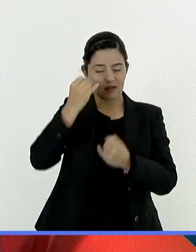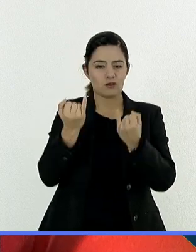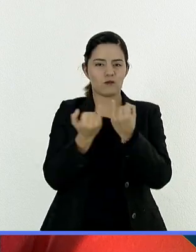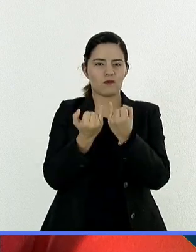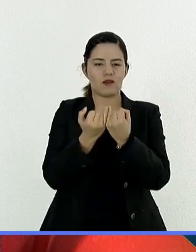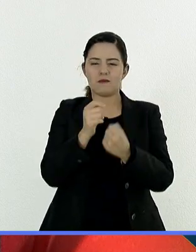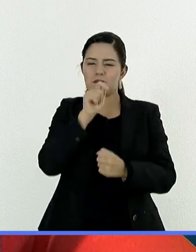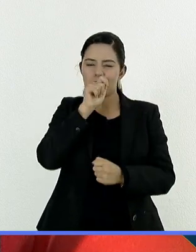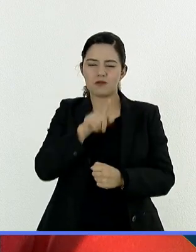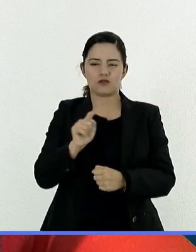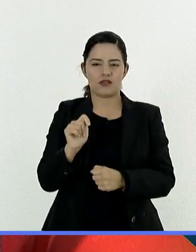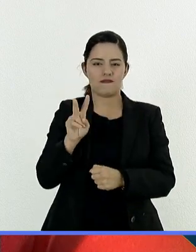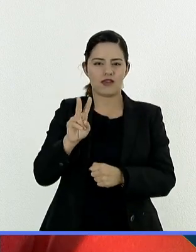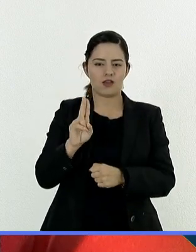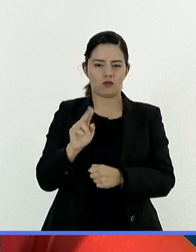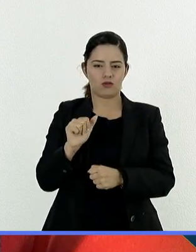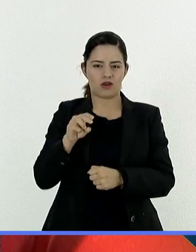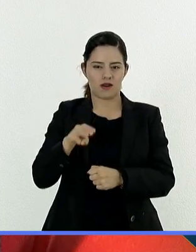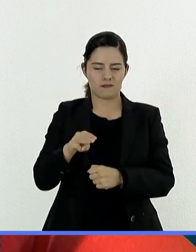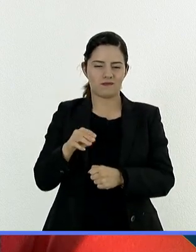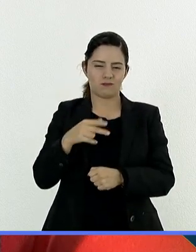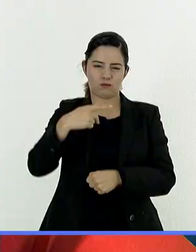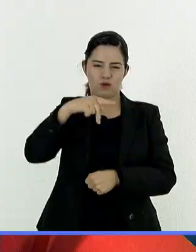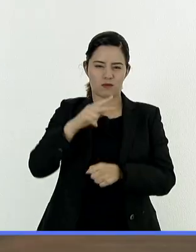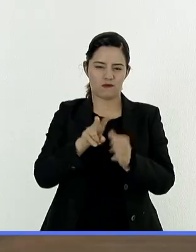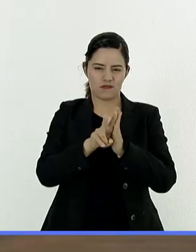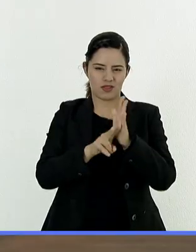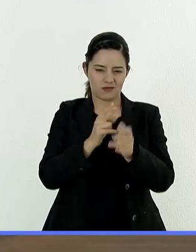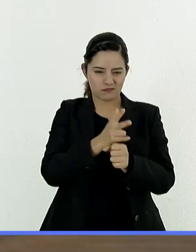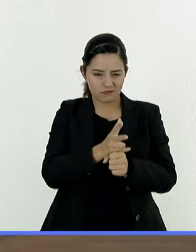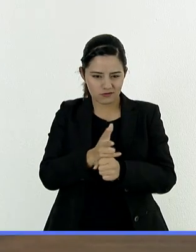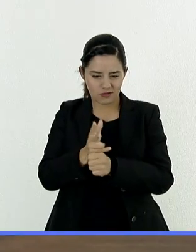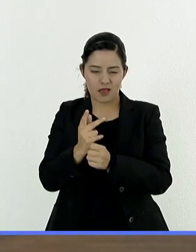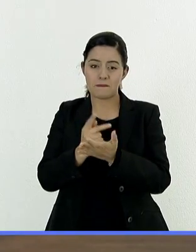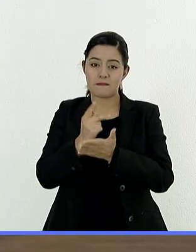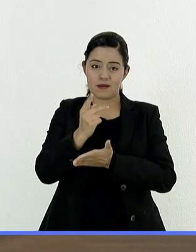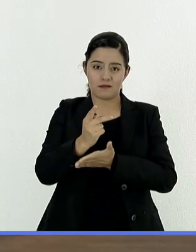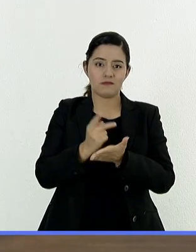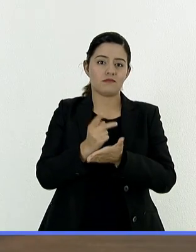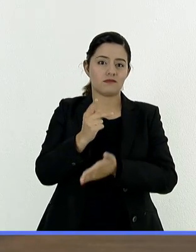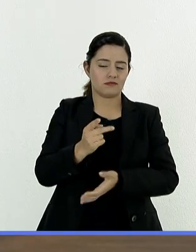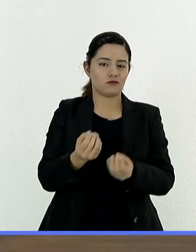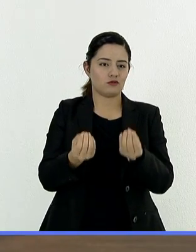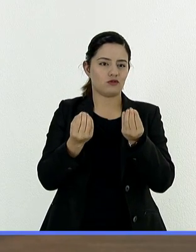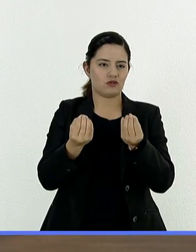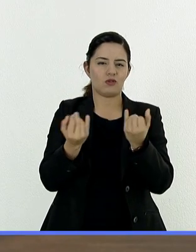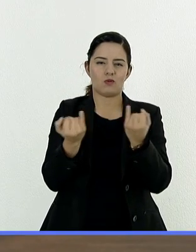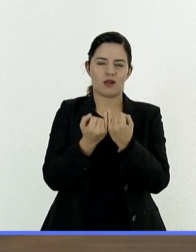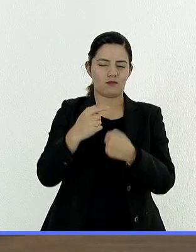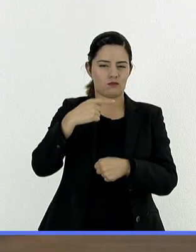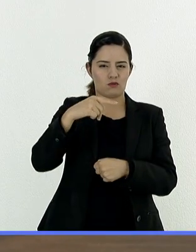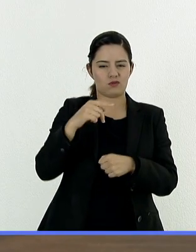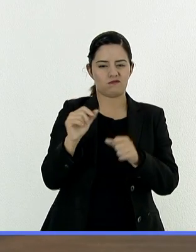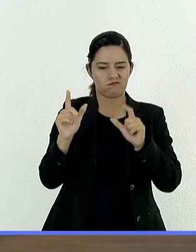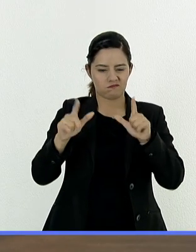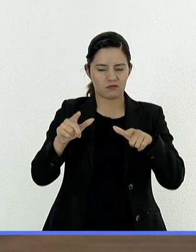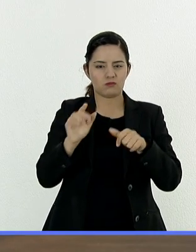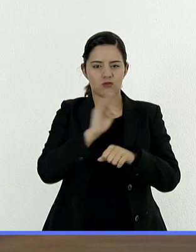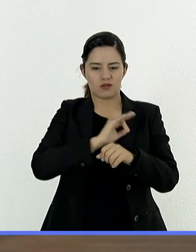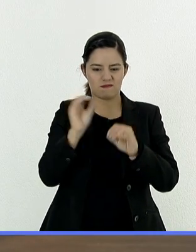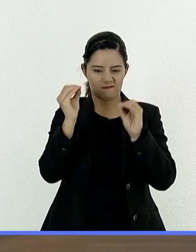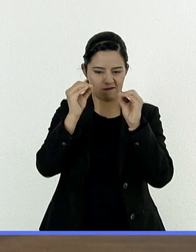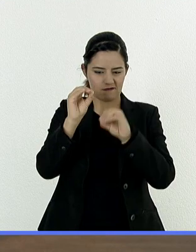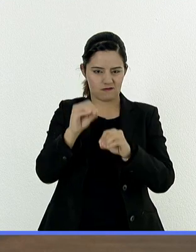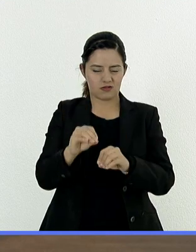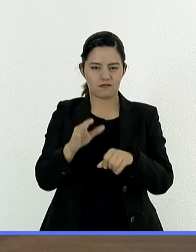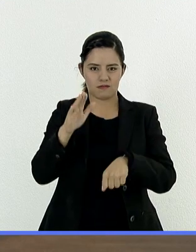reconocimientos y pues una forma de acercarnos es a través del sitio en donde va subiendo distintas distintos trabajos para que todos nos vayamos enterando de lo